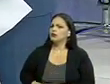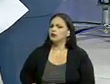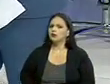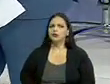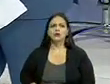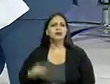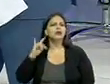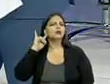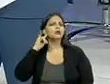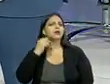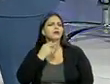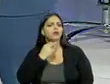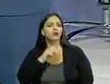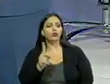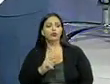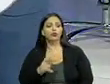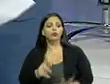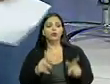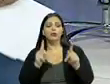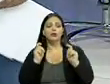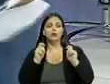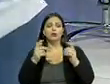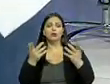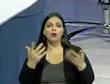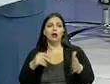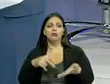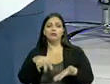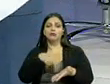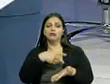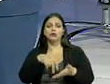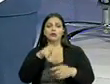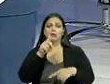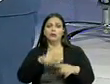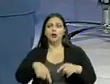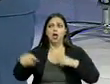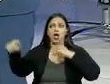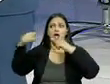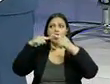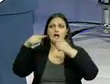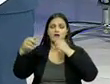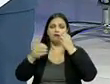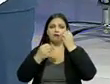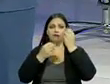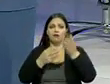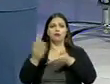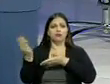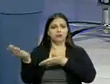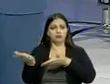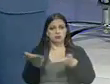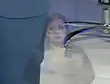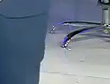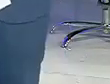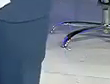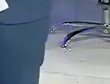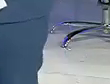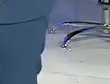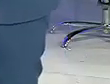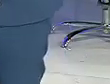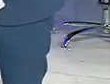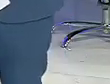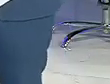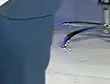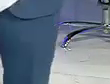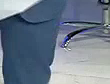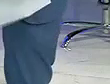ir. Es que no puedes bailar todavía. El productor ha dicho que lo que viene en este momento son los saludos, los compañeros. Ah, perfecto. Eso sí.